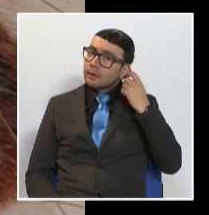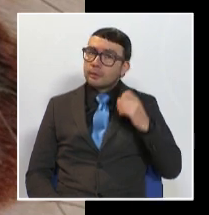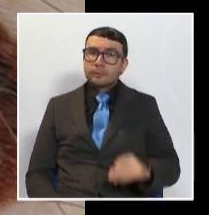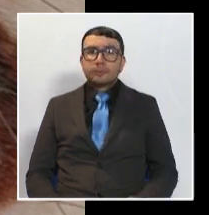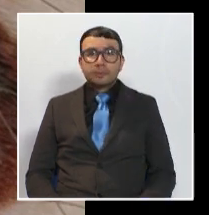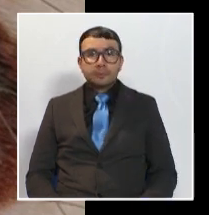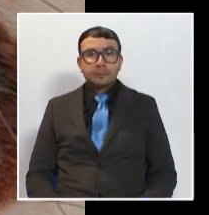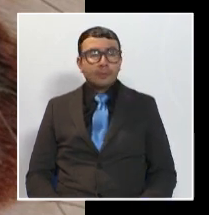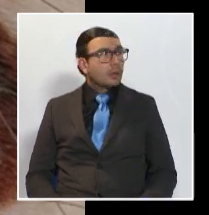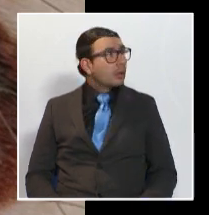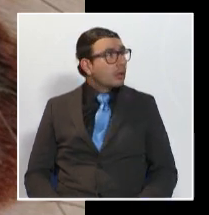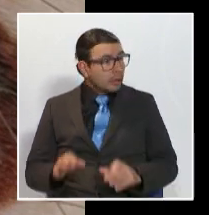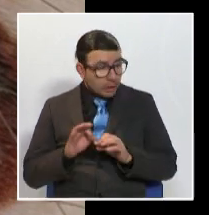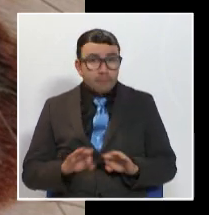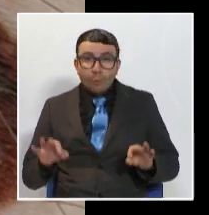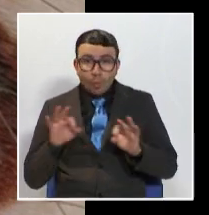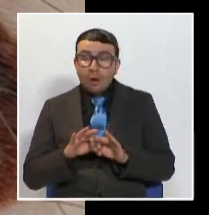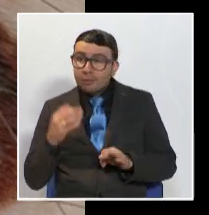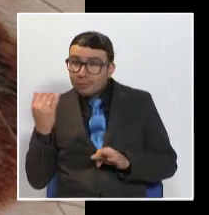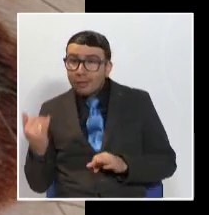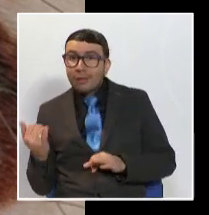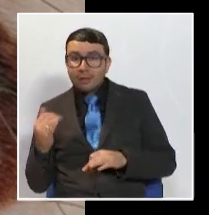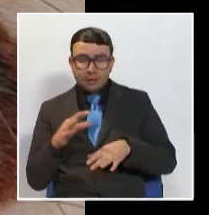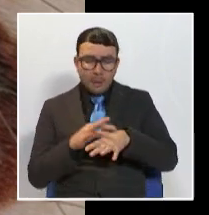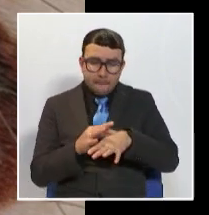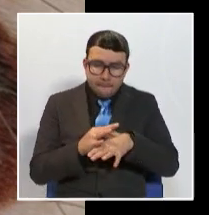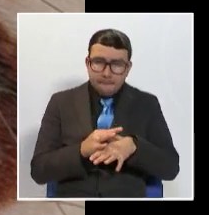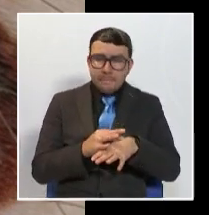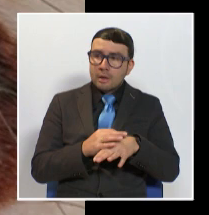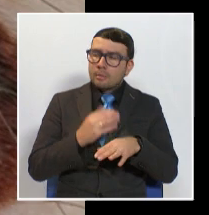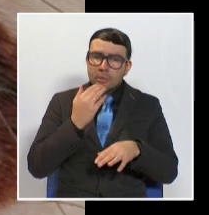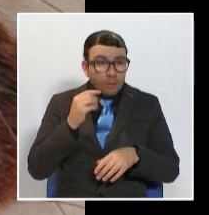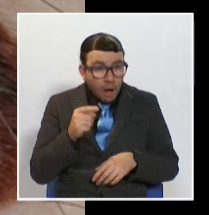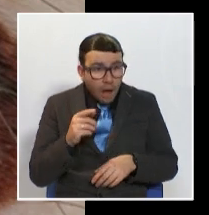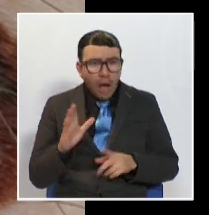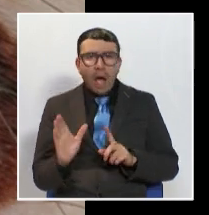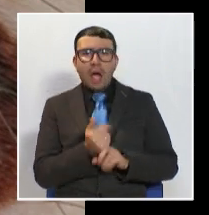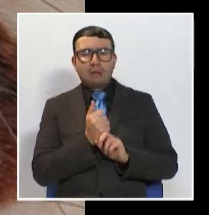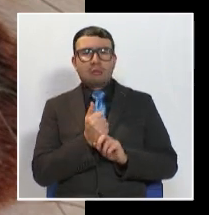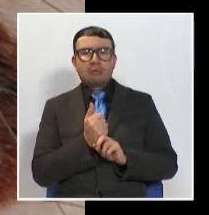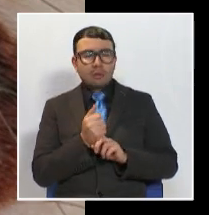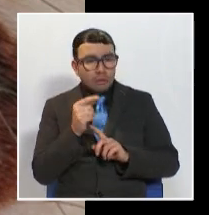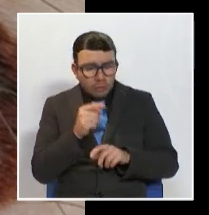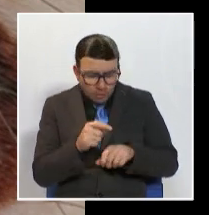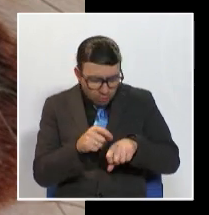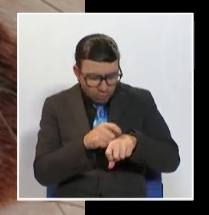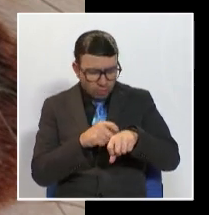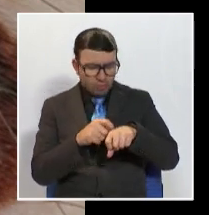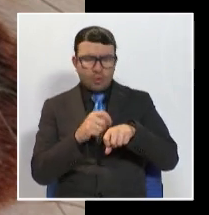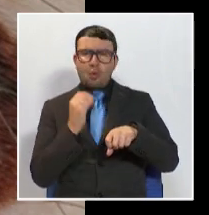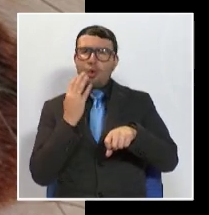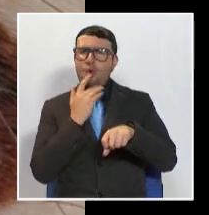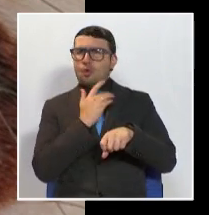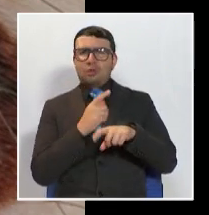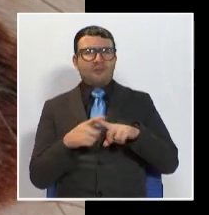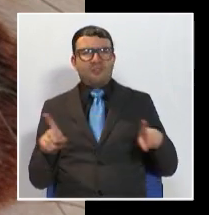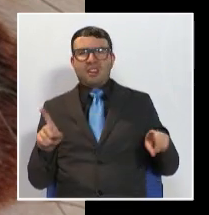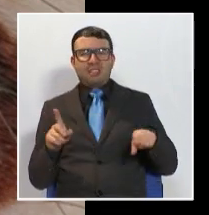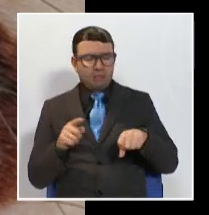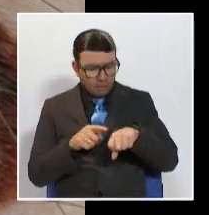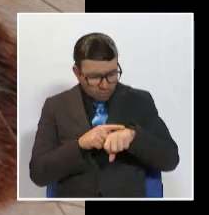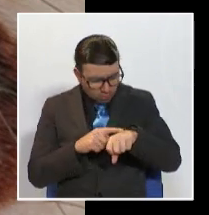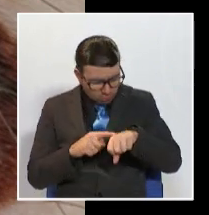importante en dermatología también siempre, cuando encontremos una lesión pigmentada, o sea, cualquier